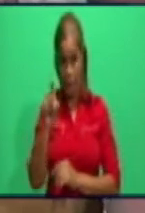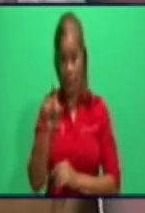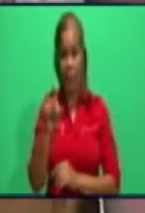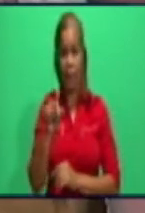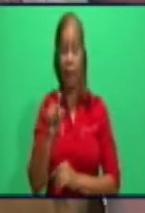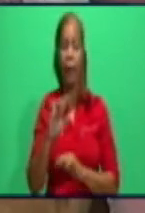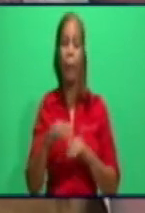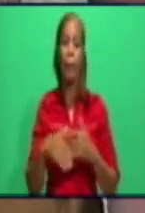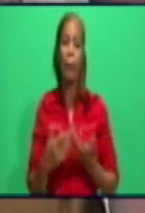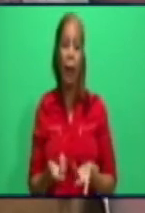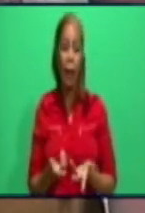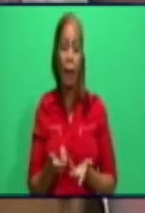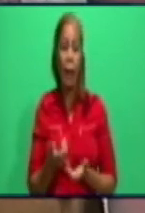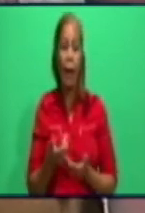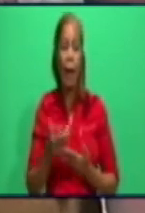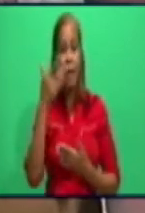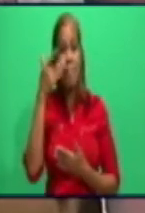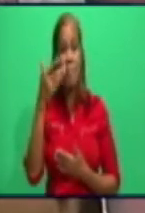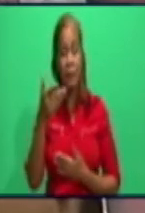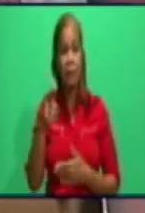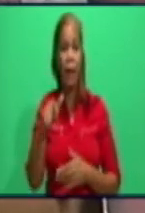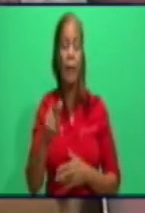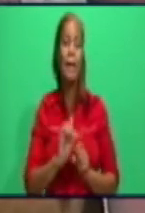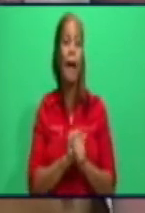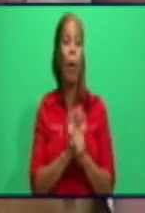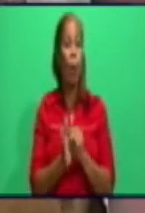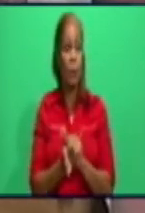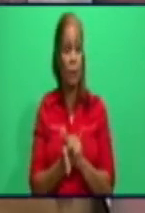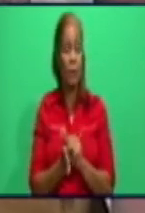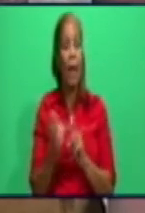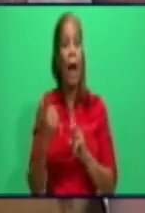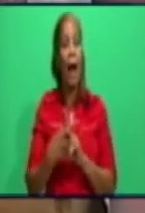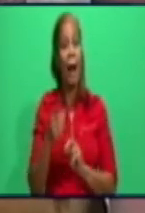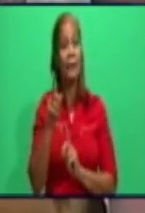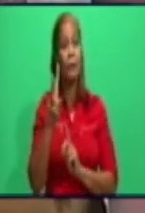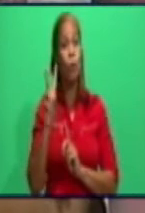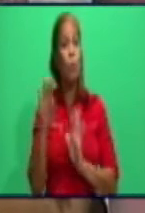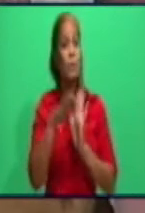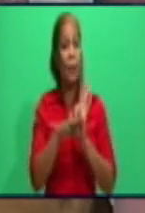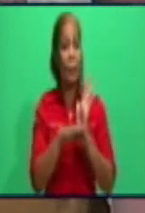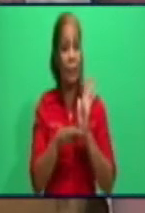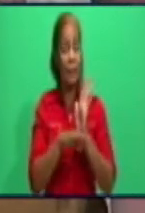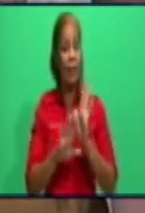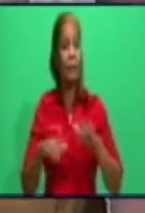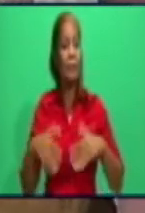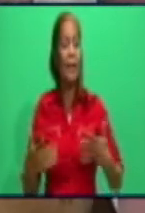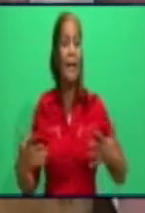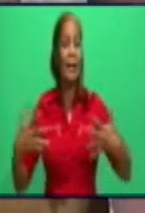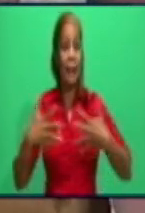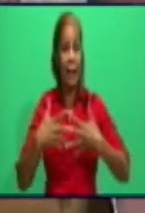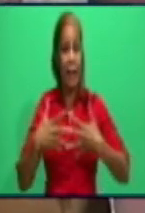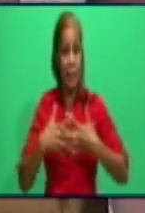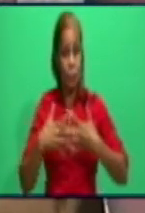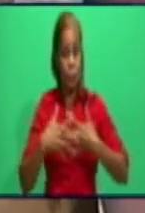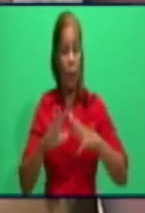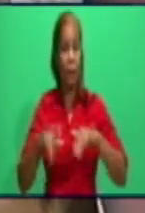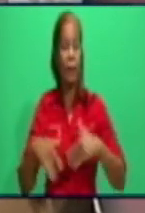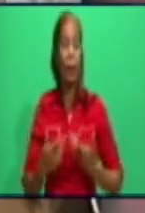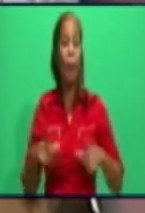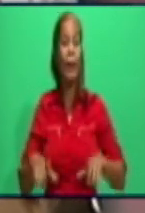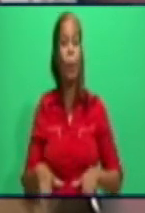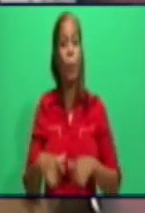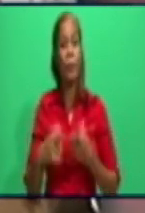para solventar, para enfrentar la COVID, hay 12 de ellas que están relacionadas con el cumplimiento o la colaboración de